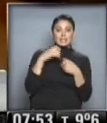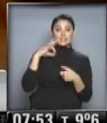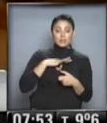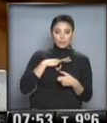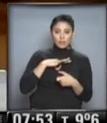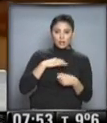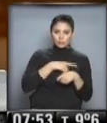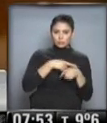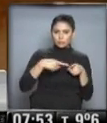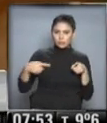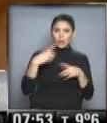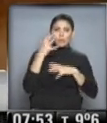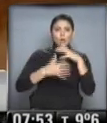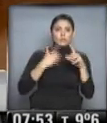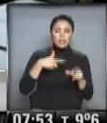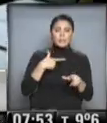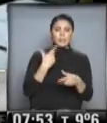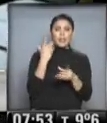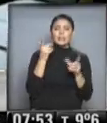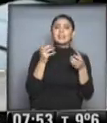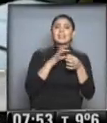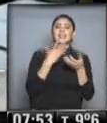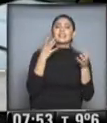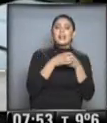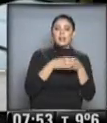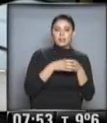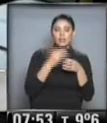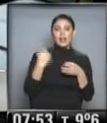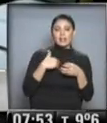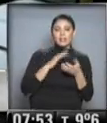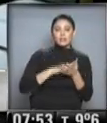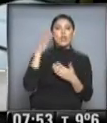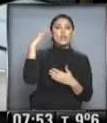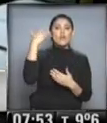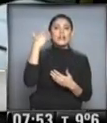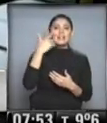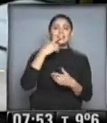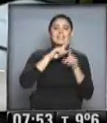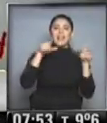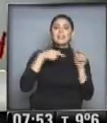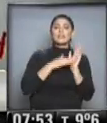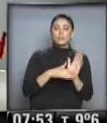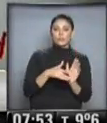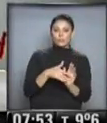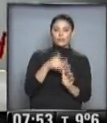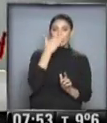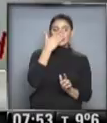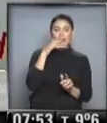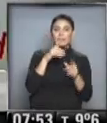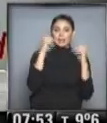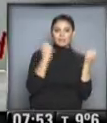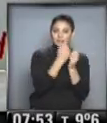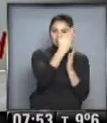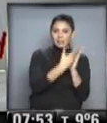proceso, he estado formando parte de la delegación argentina en la conferencia diplomática, que es donde se terminó ese